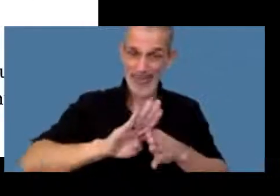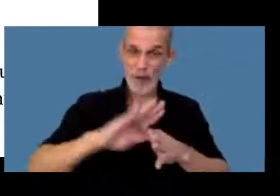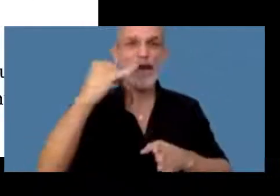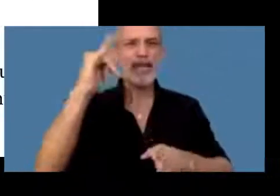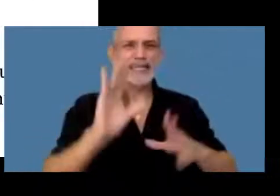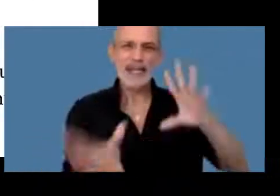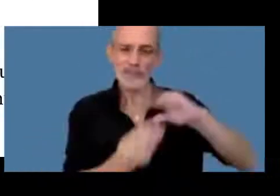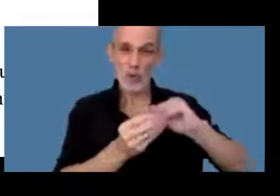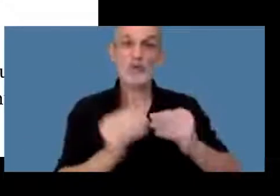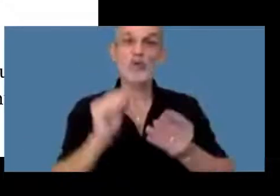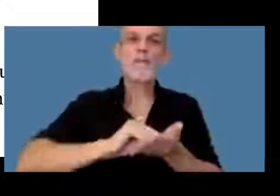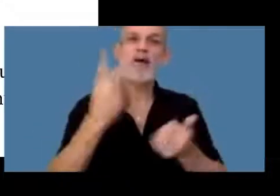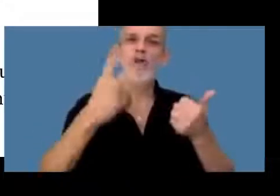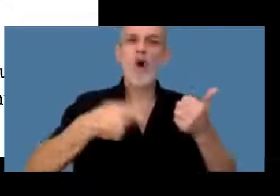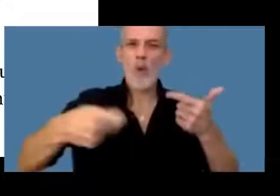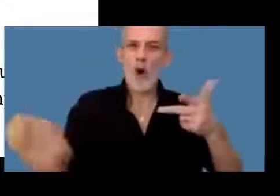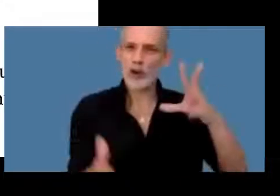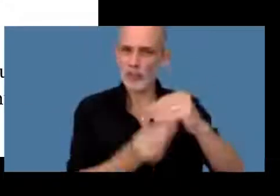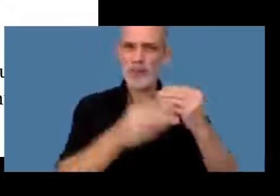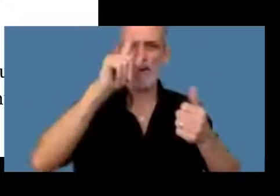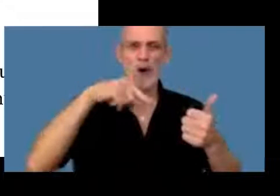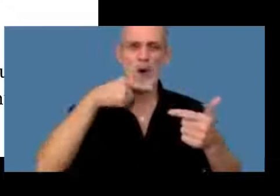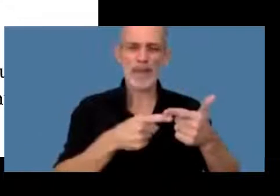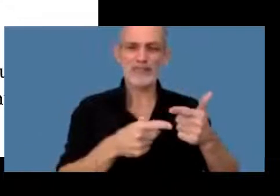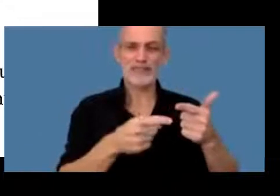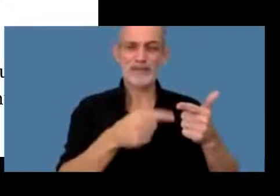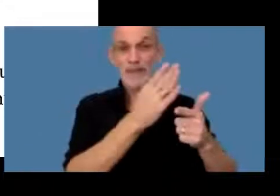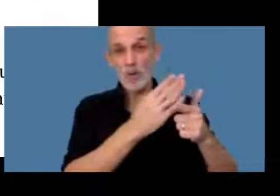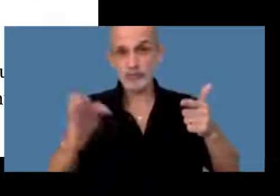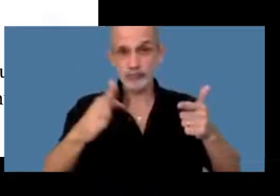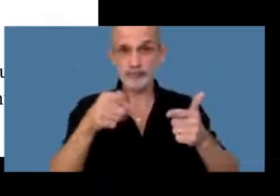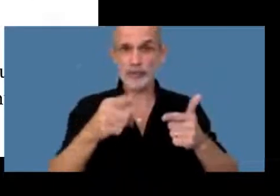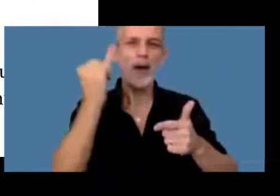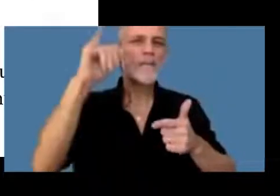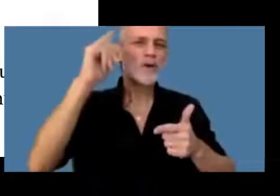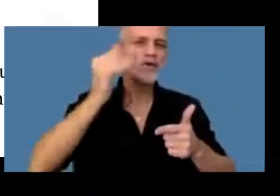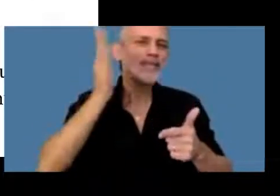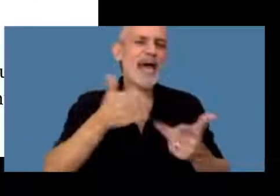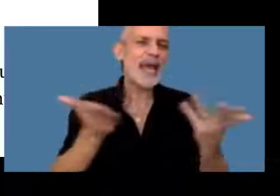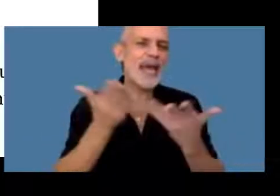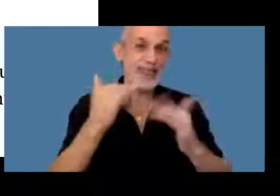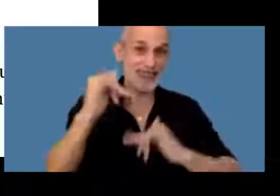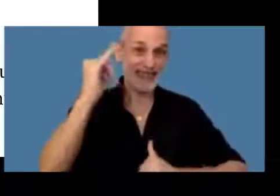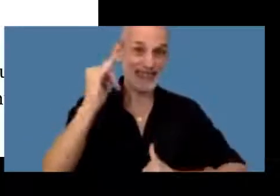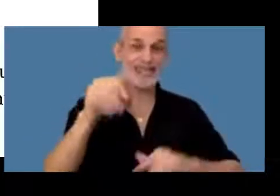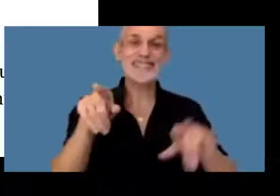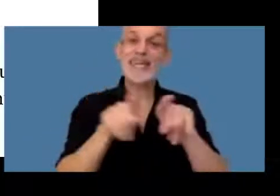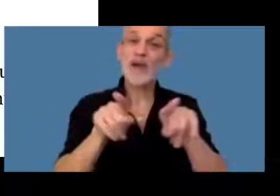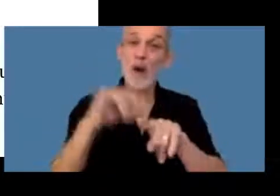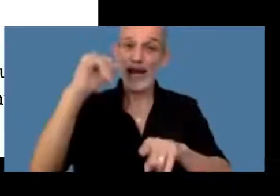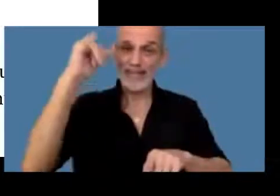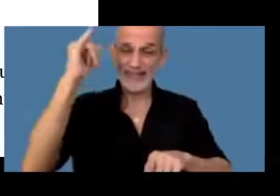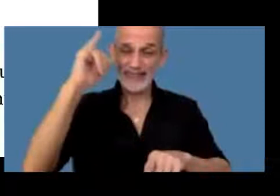más 2 cuotas mensuales y consecutivas, donde la tasa es equivalente a la tasa de interés